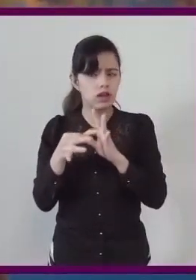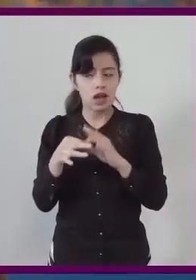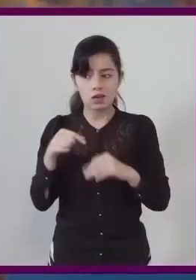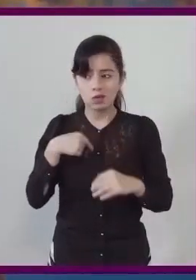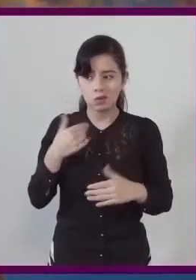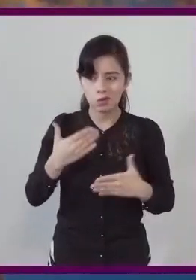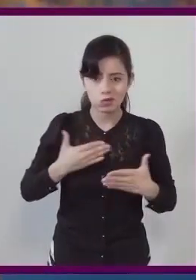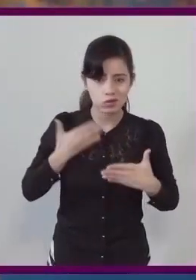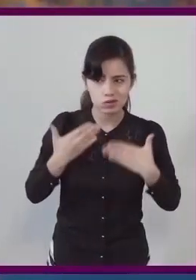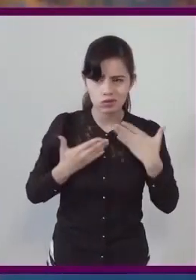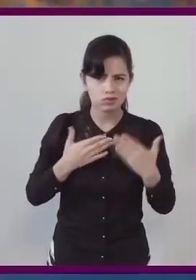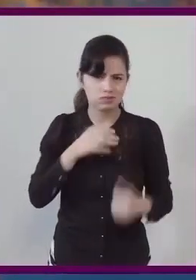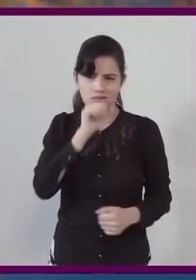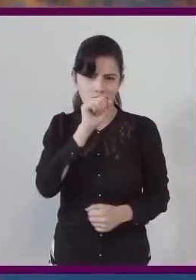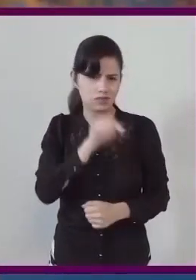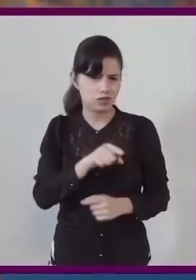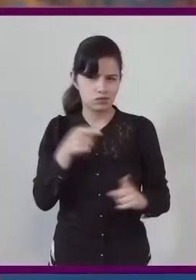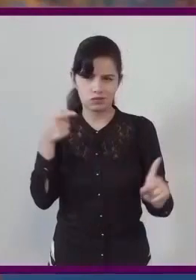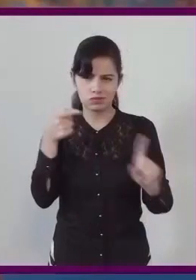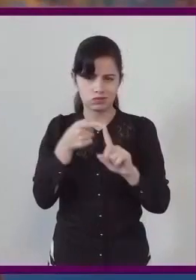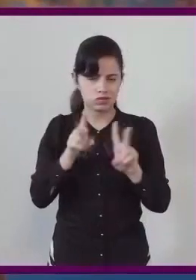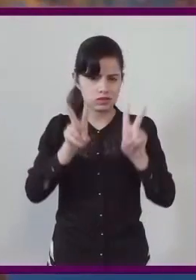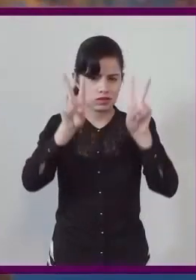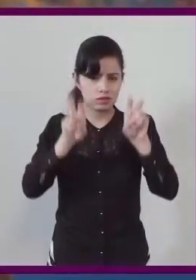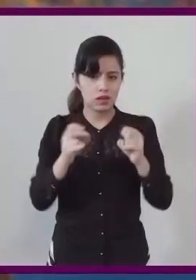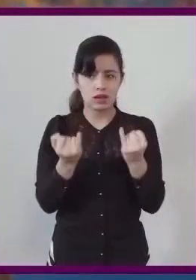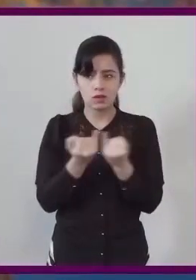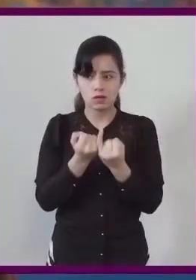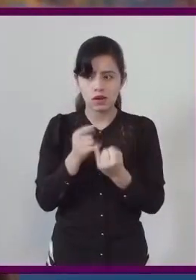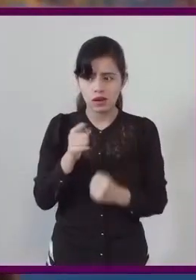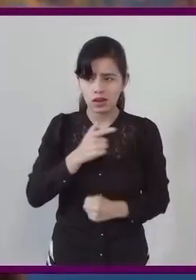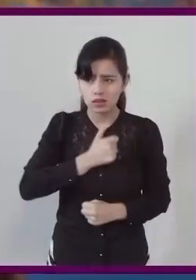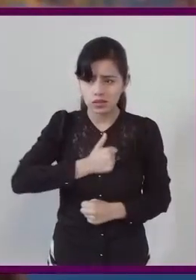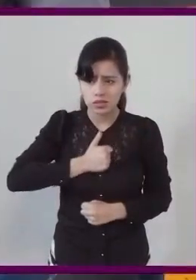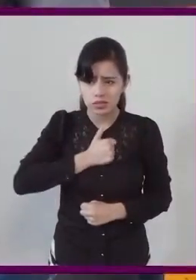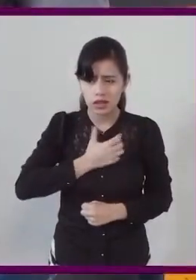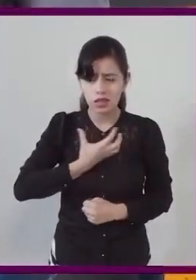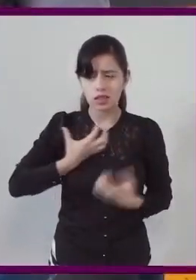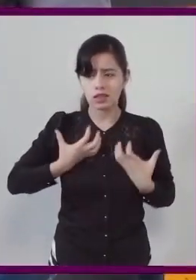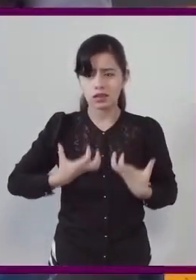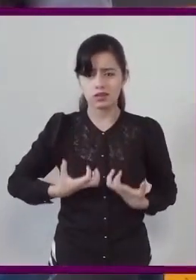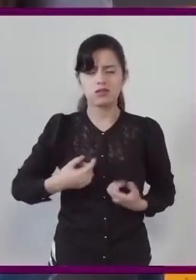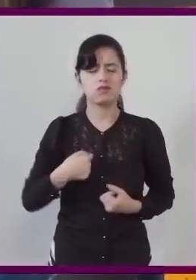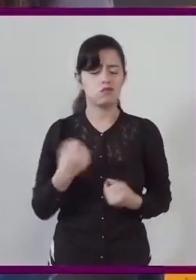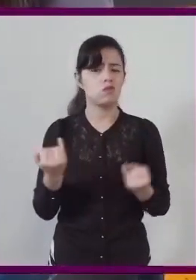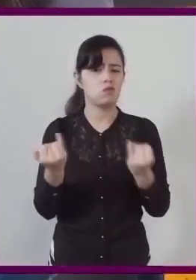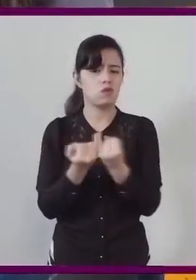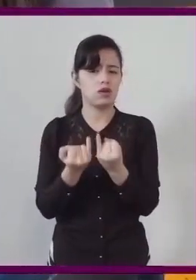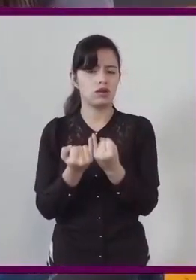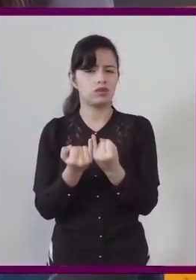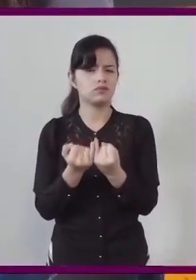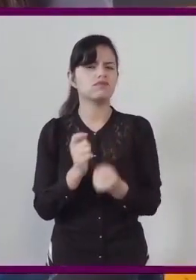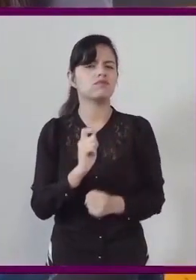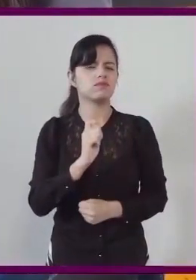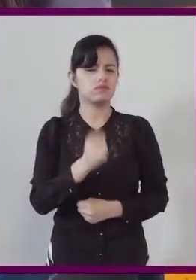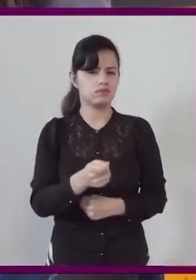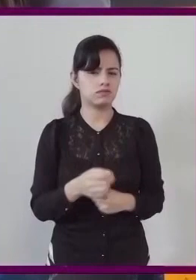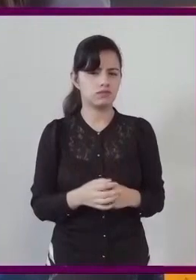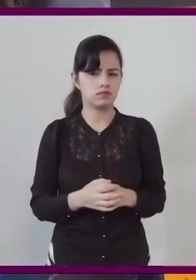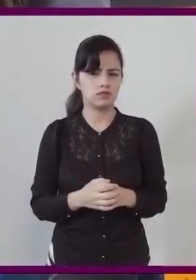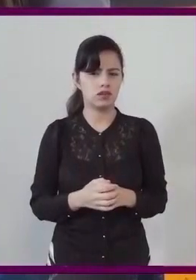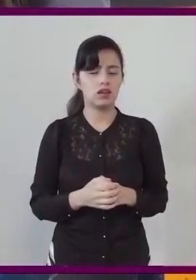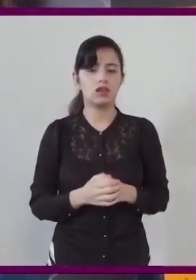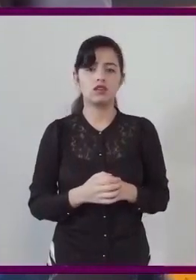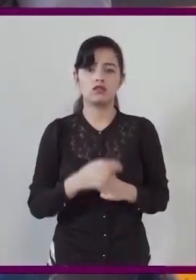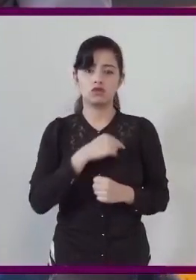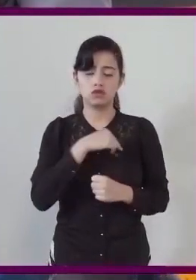alegras por los mismos motivos y te entristeces por las mismas cosas? Es decir, una de las razones que